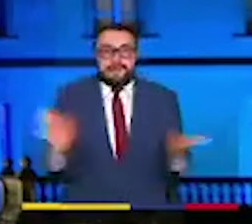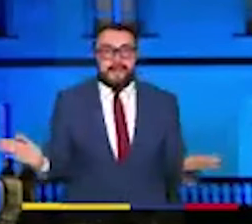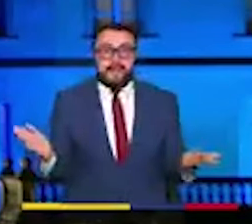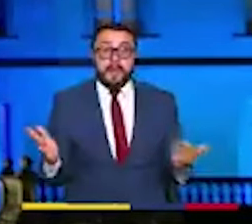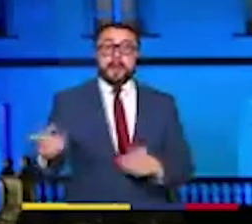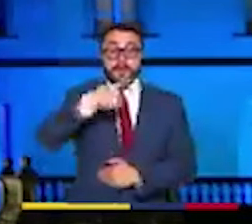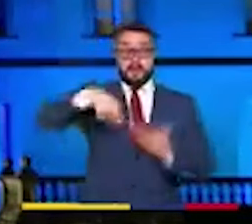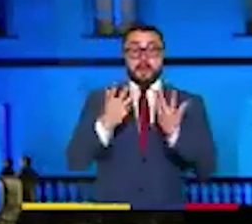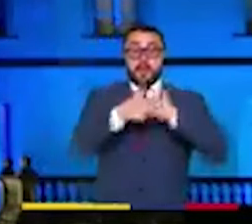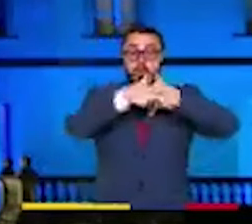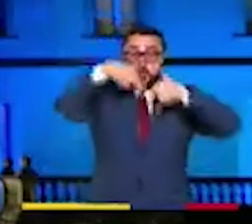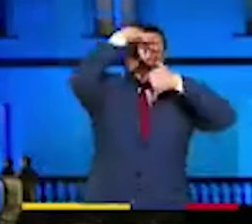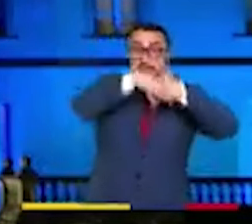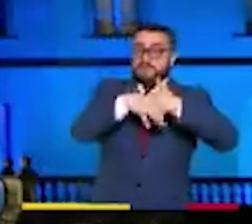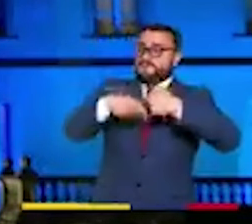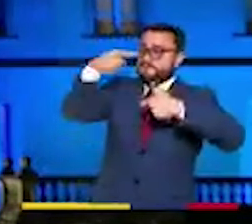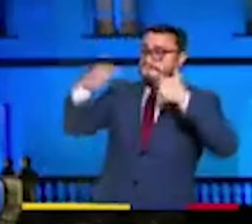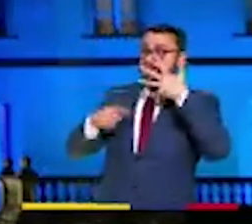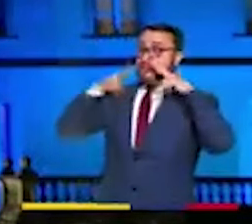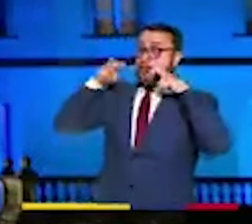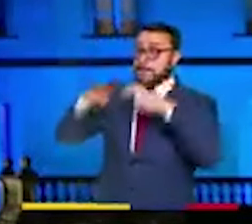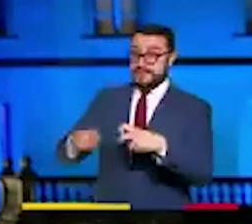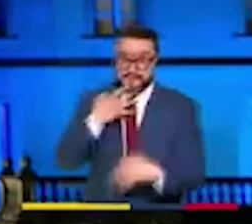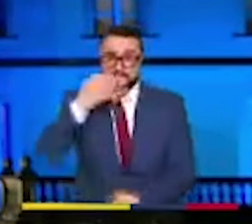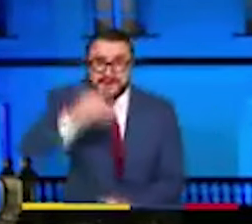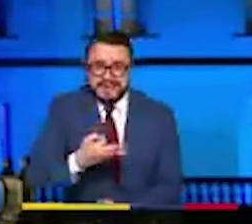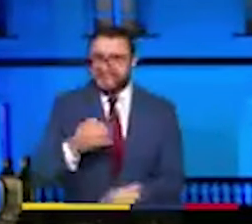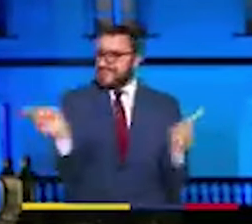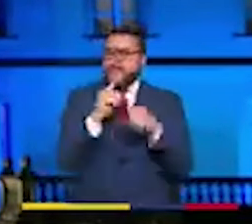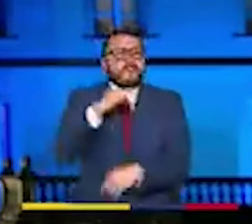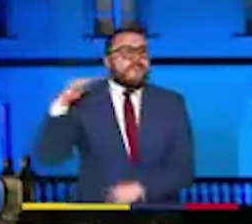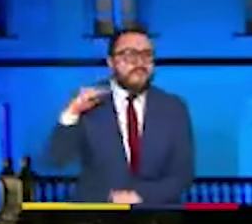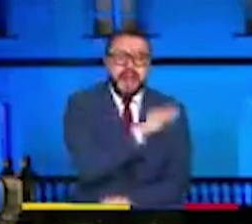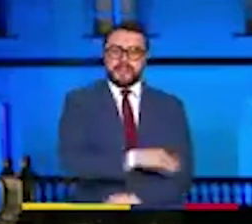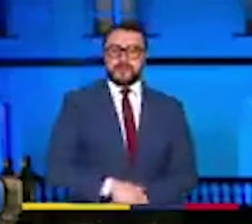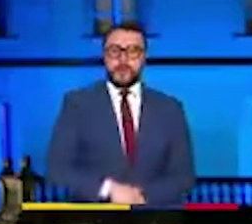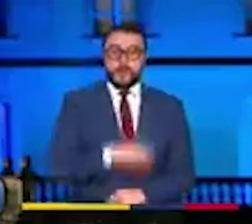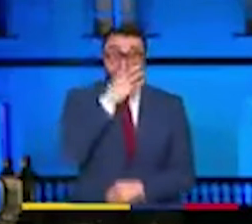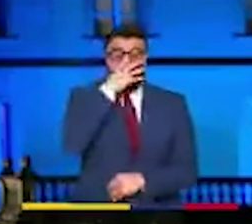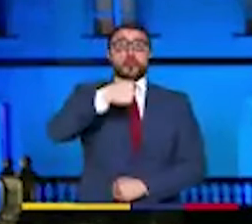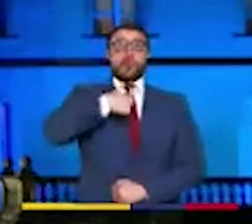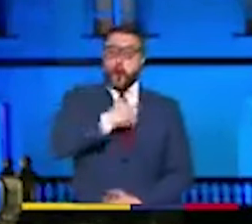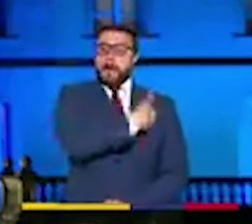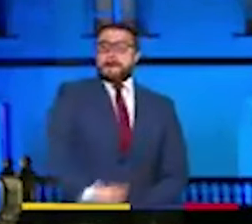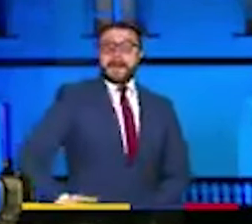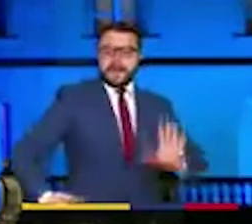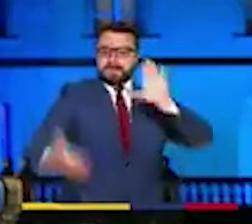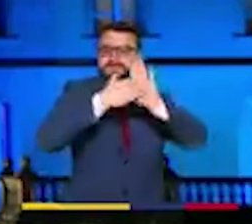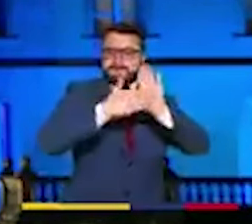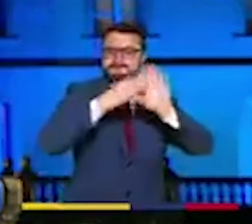el Consejo Nacional Electoral son infundados, y si mis garantías hubieran sido respetadas,